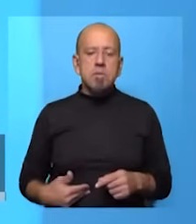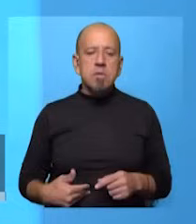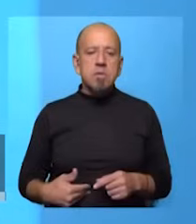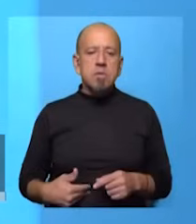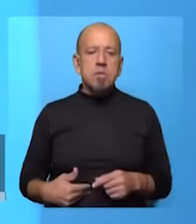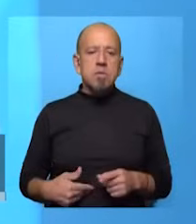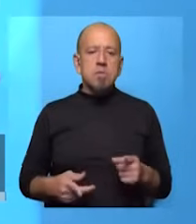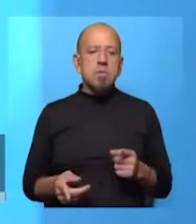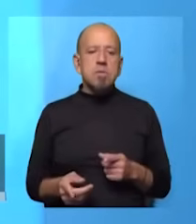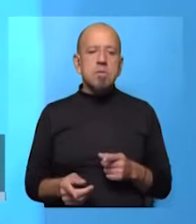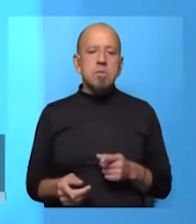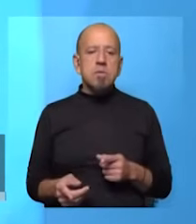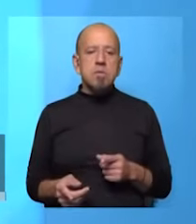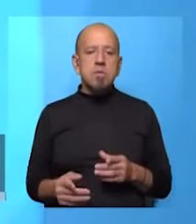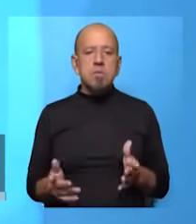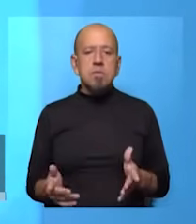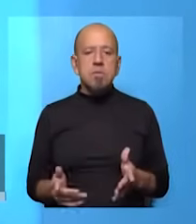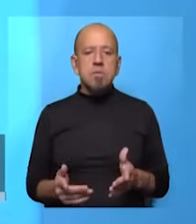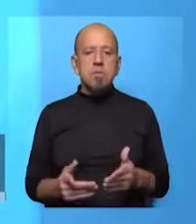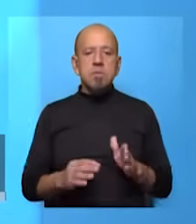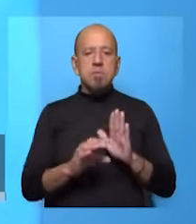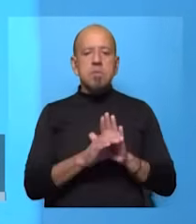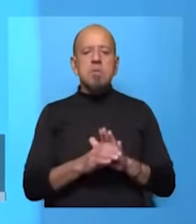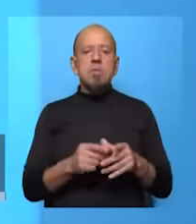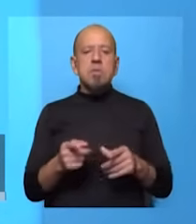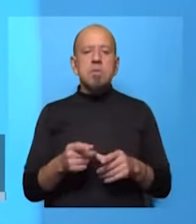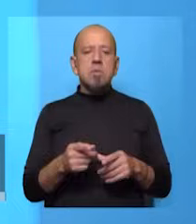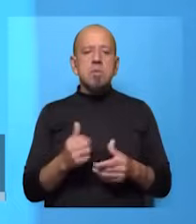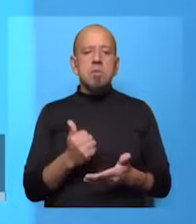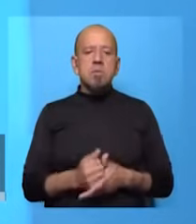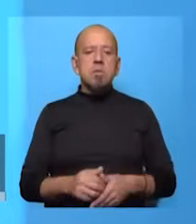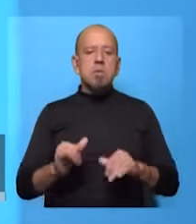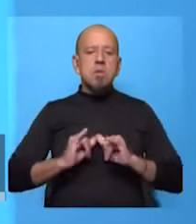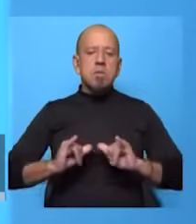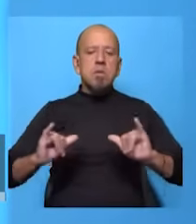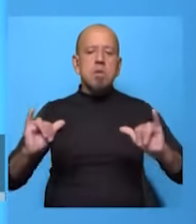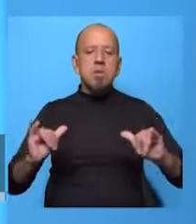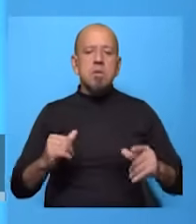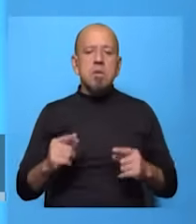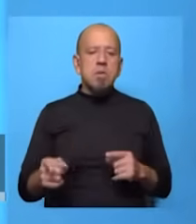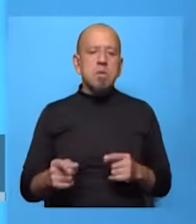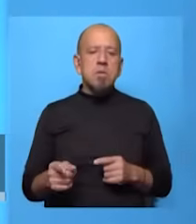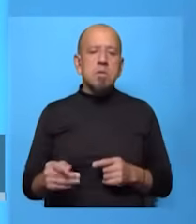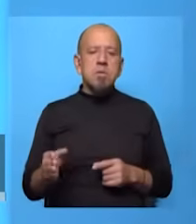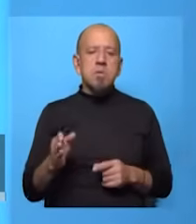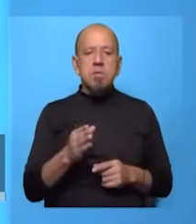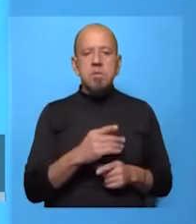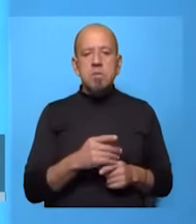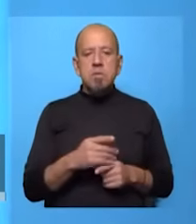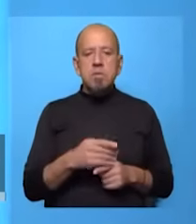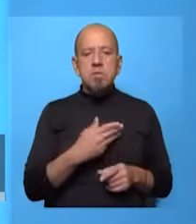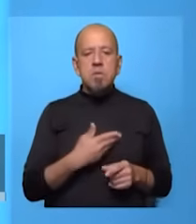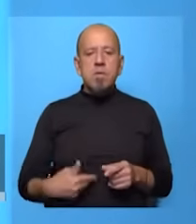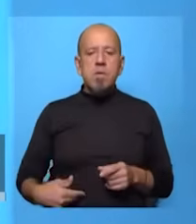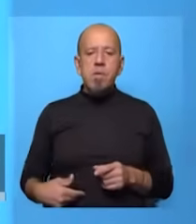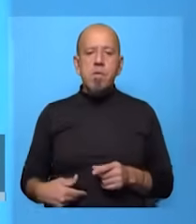dentro del marco constitucional Pero va a participar de la campaña lo está participando y esta esta salida del presidente a los